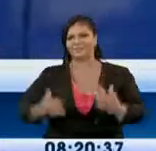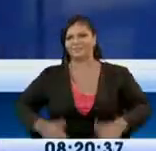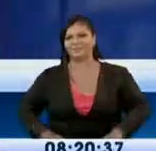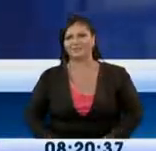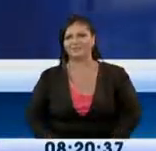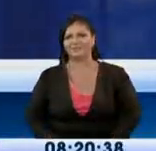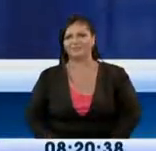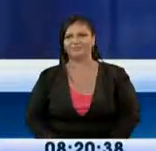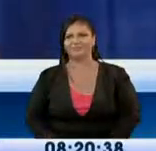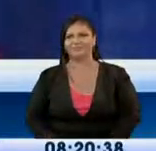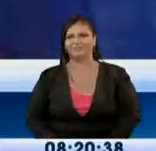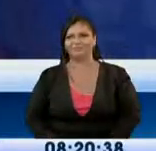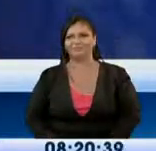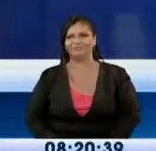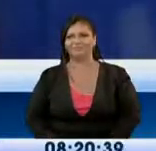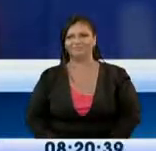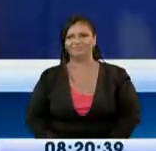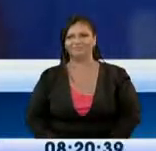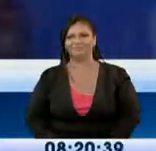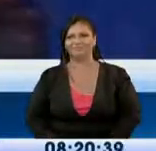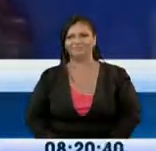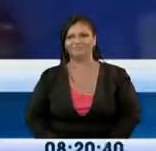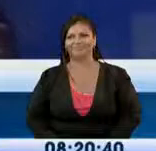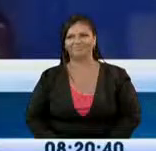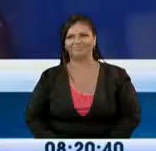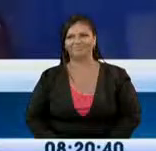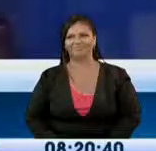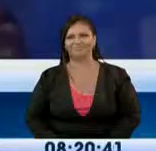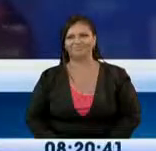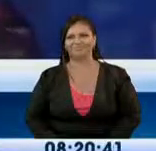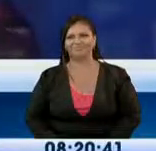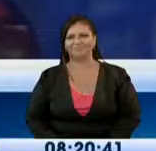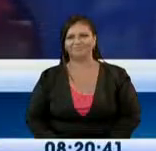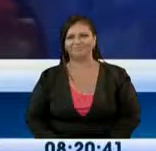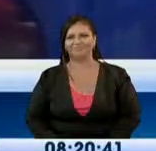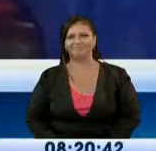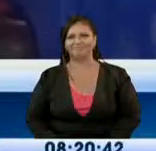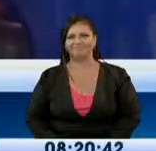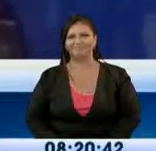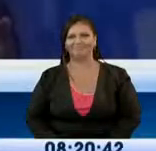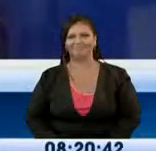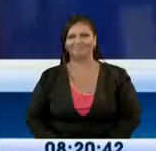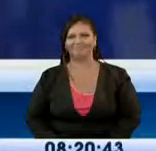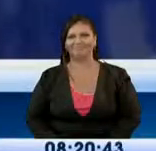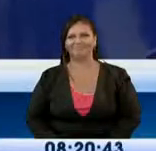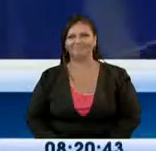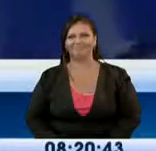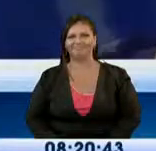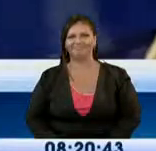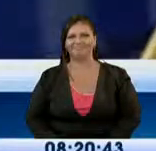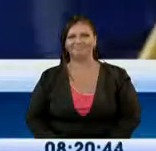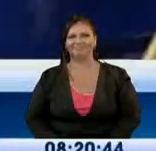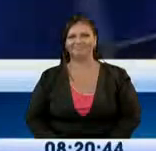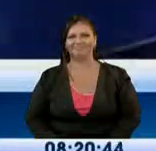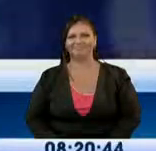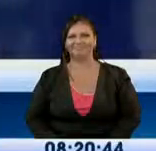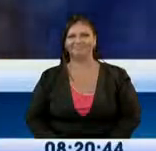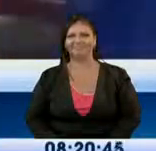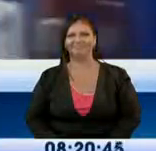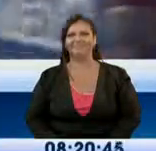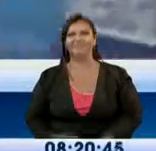Bueno, el bus arrancó, creo que no se había dado cuenta el conductor que yo estaba aquí. Ya me van a ayudar a bajar. Ahora